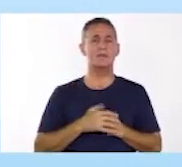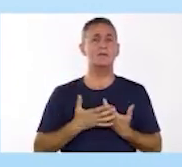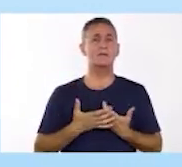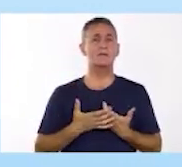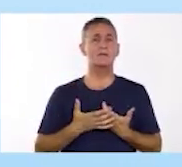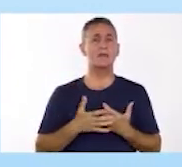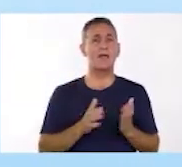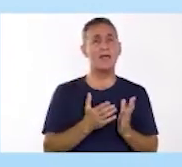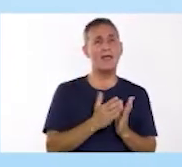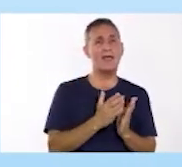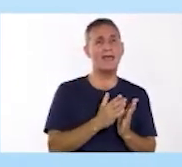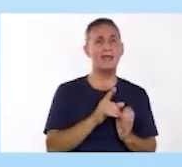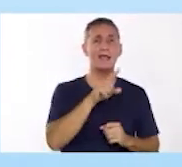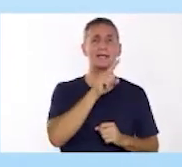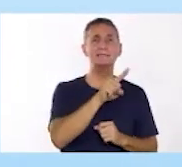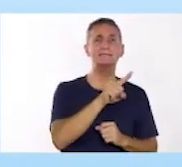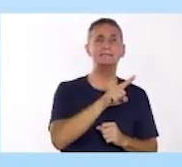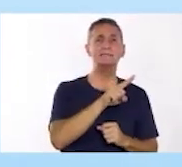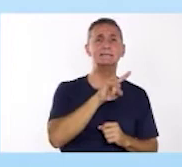que en la página